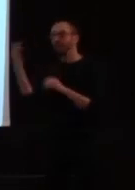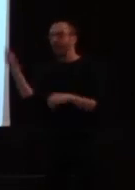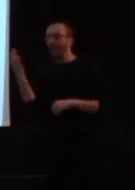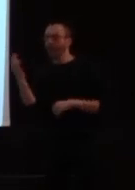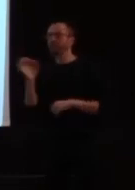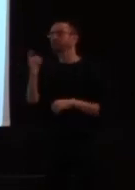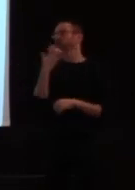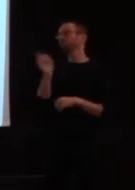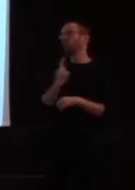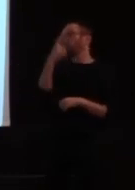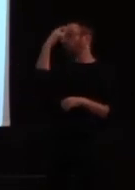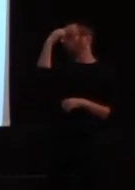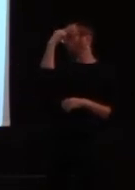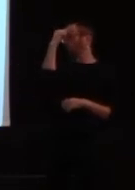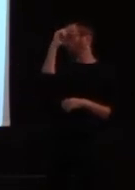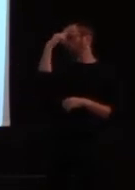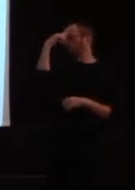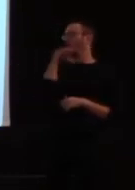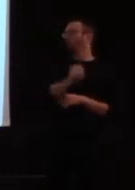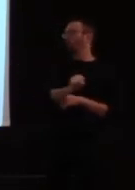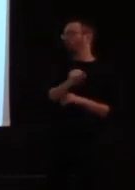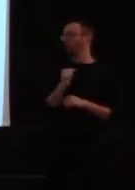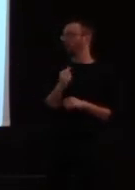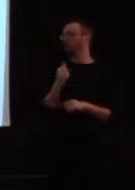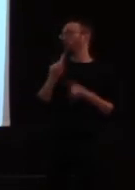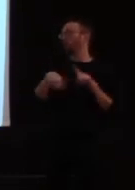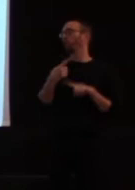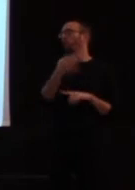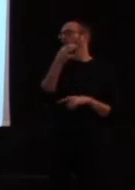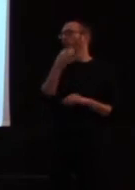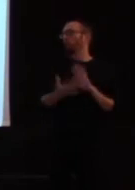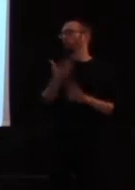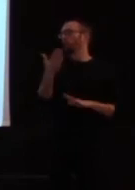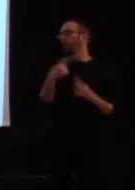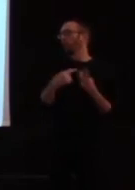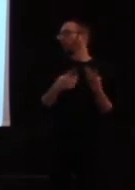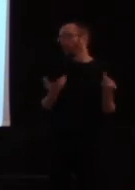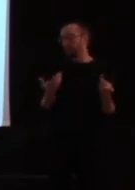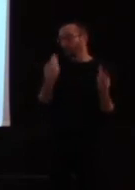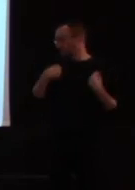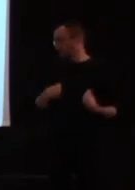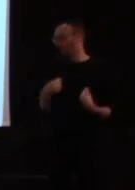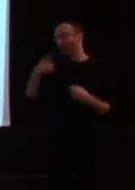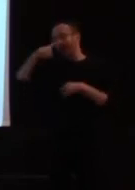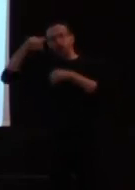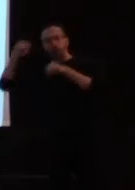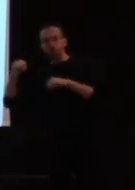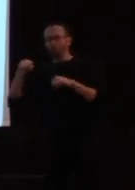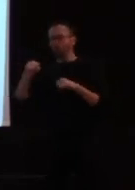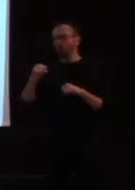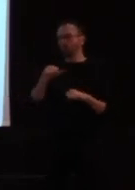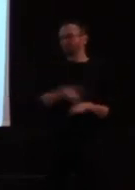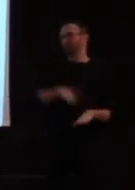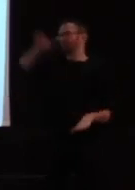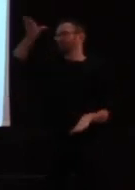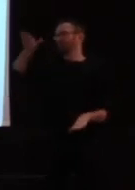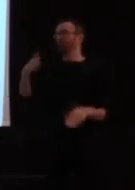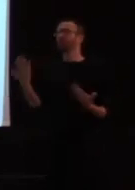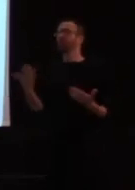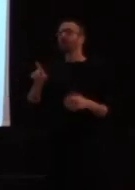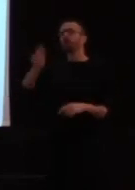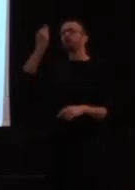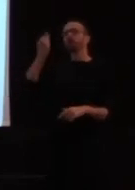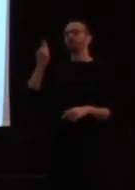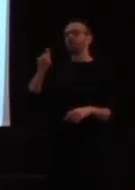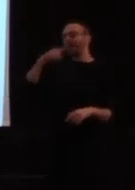y a ir al sitio, volvemos aquí, ¿no? Es esto. Y a las cosas pasa lo mismo. Entonces aquí está la habilidad de docente para